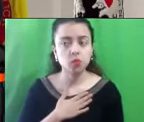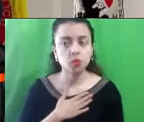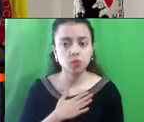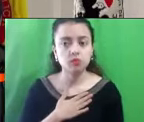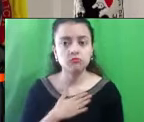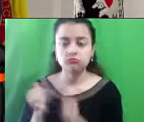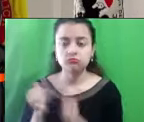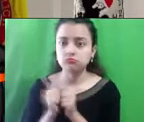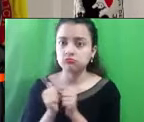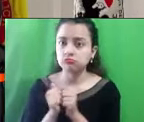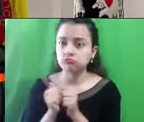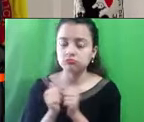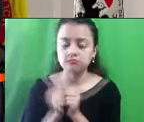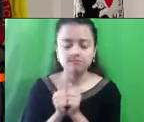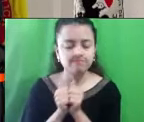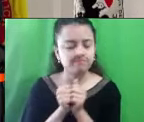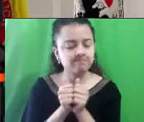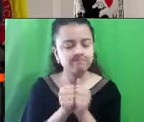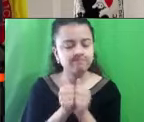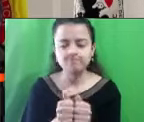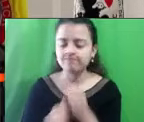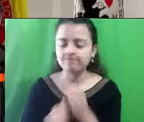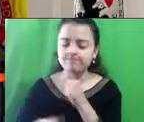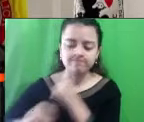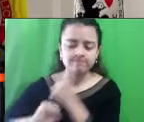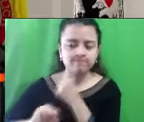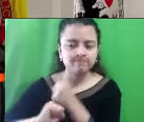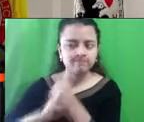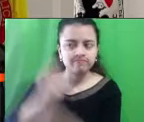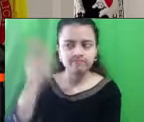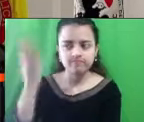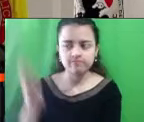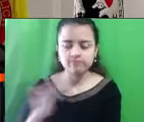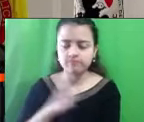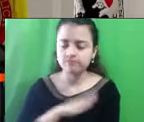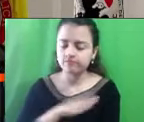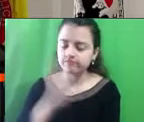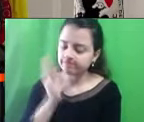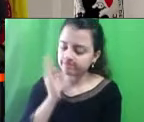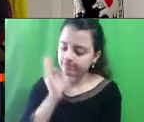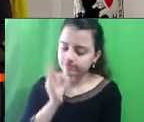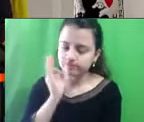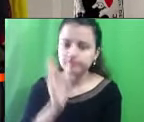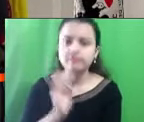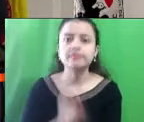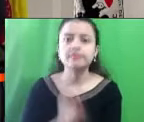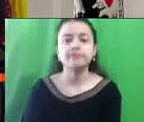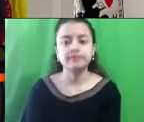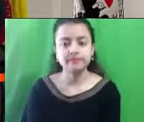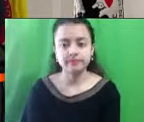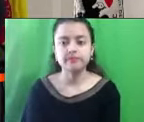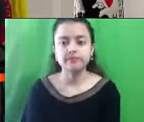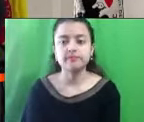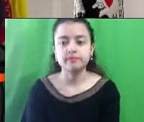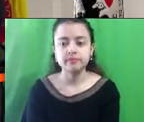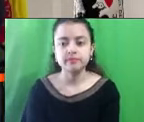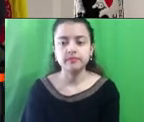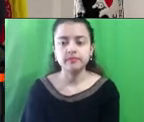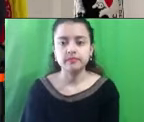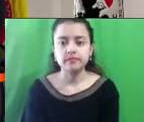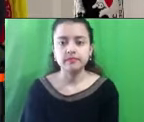haciendo acompañamiento y apoyo en cada una de las actividades que hemos realizado. En primer